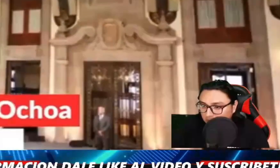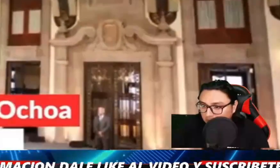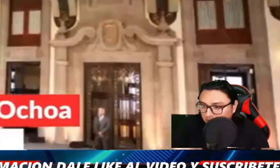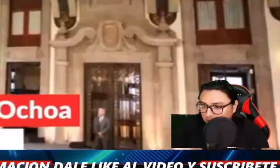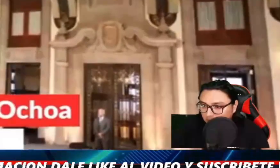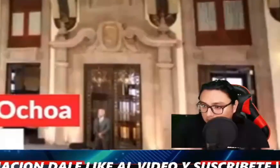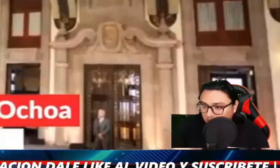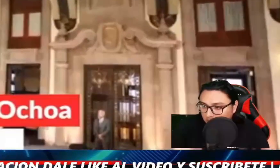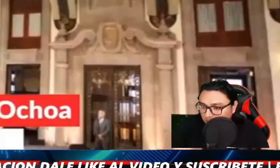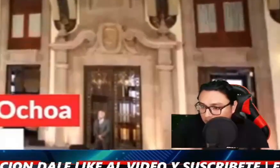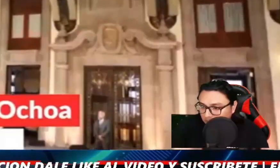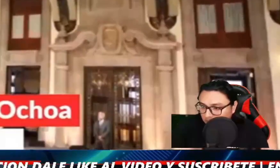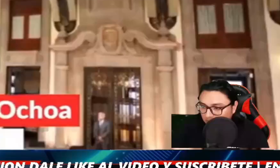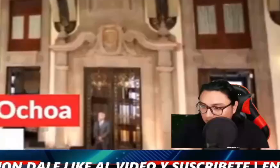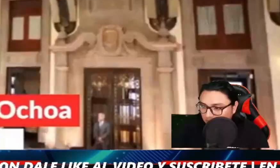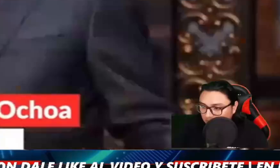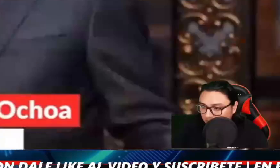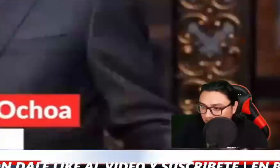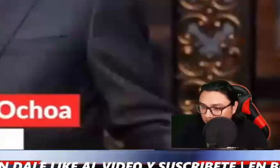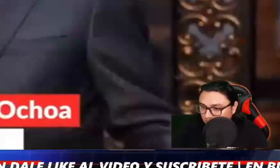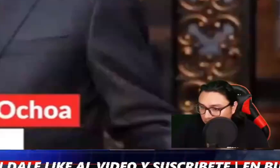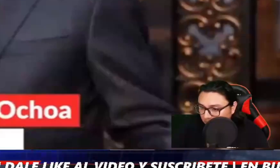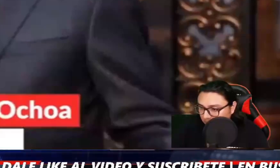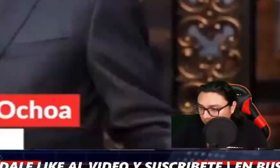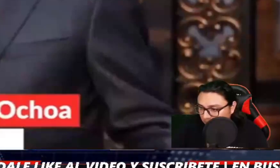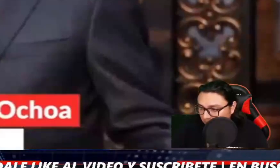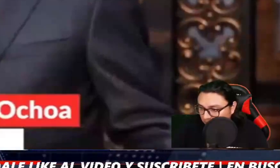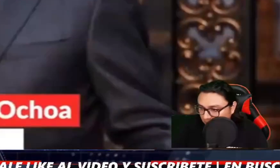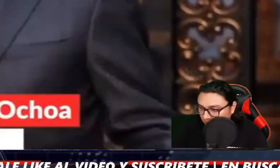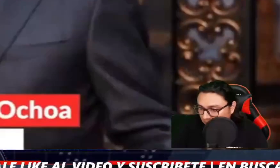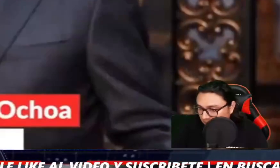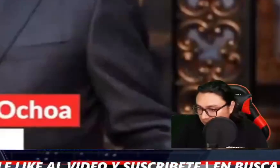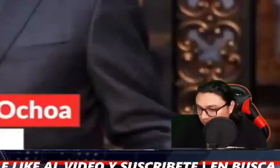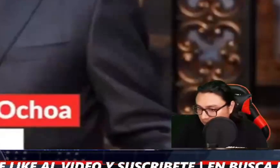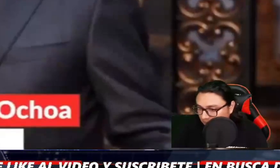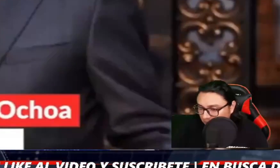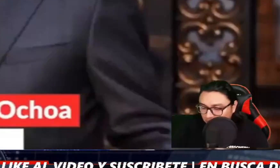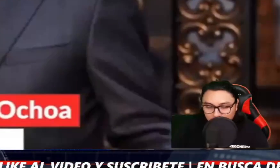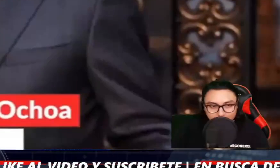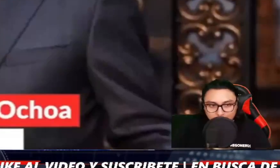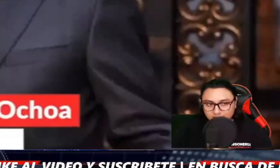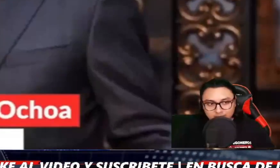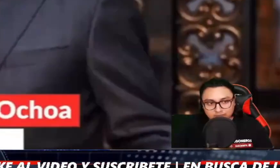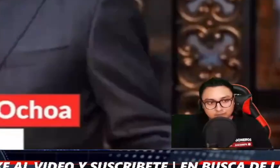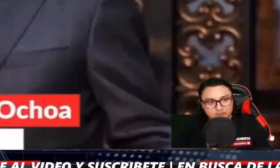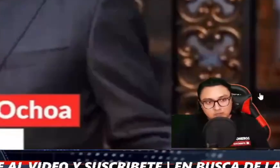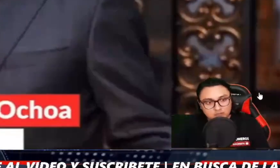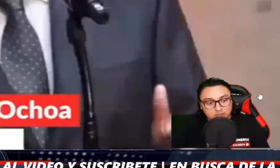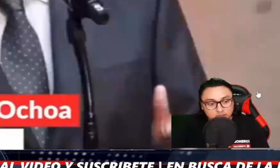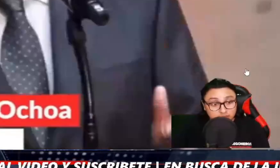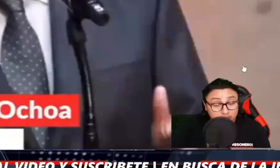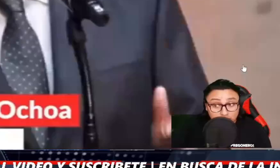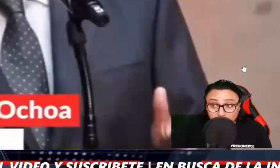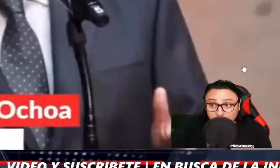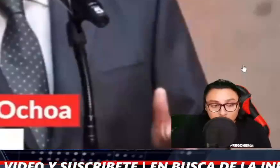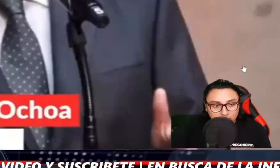¿qué significa? ¿Que le ayudaron? Que lo ayudaron, por supuesto. ¿Y que en consecuencia